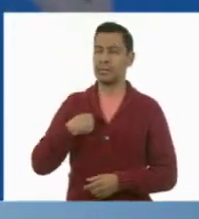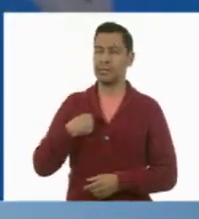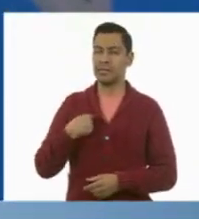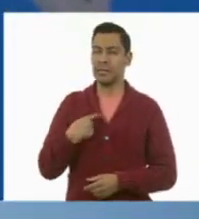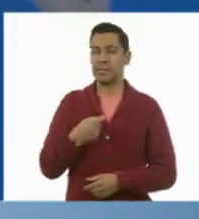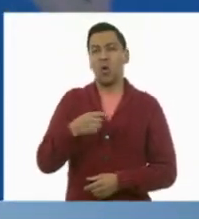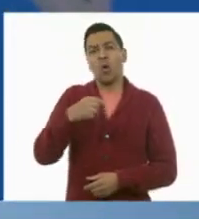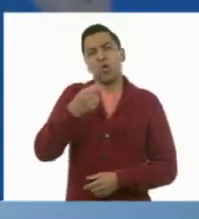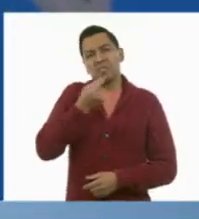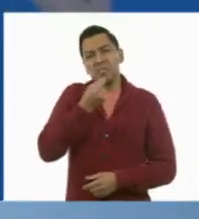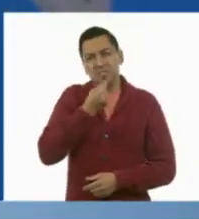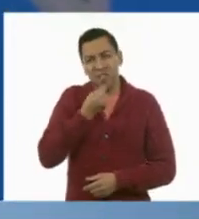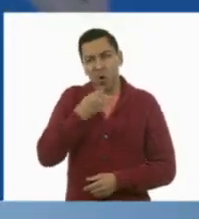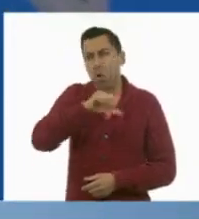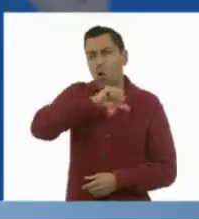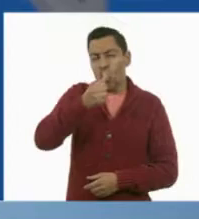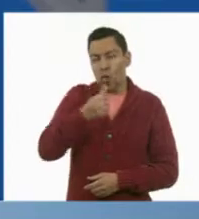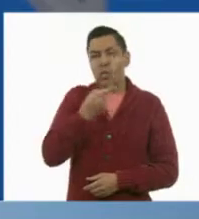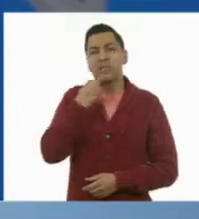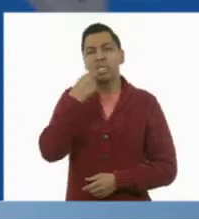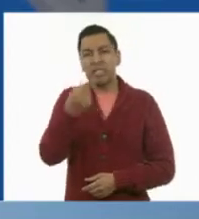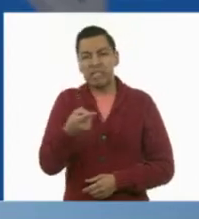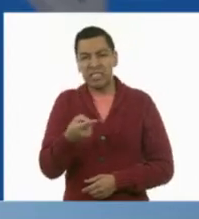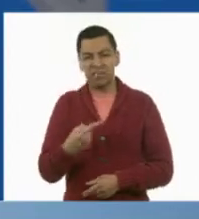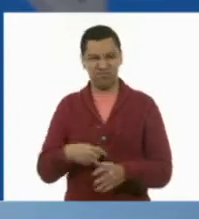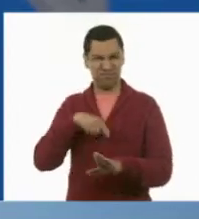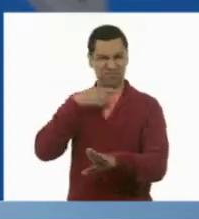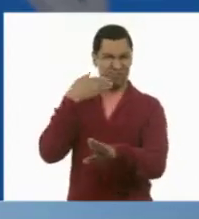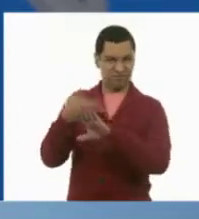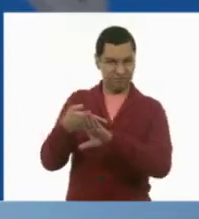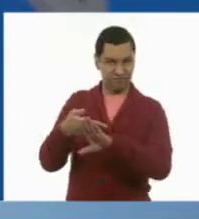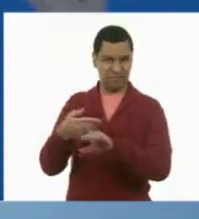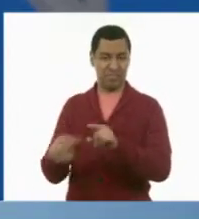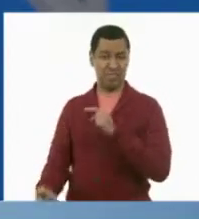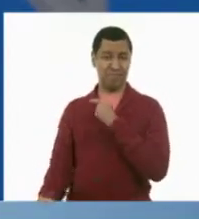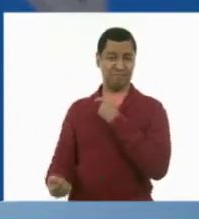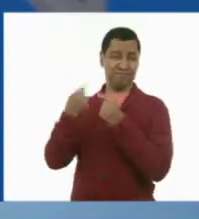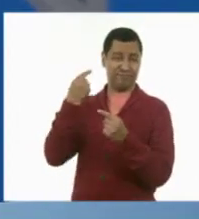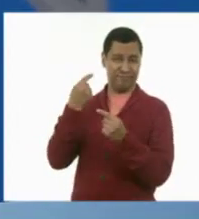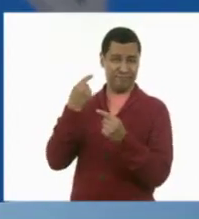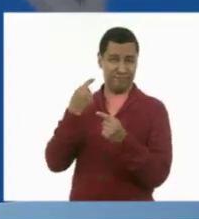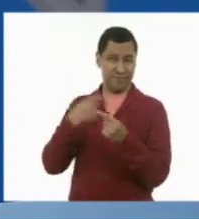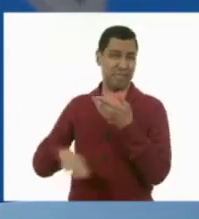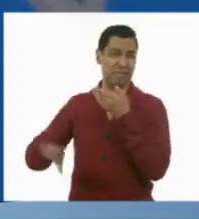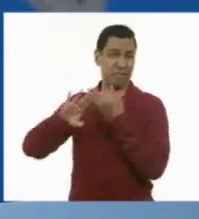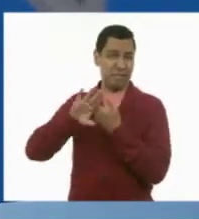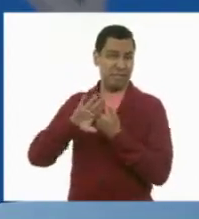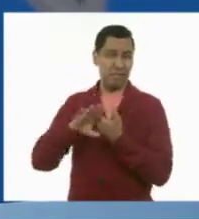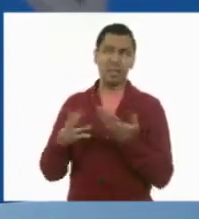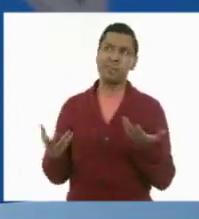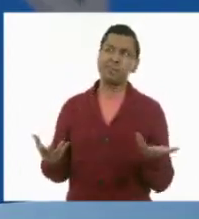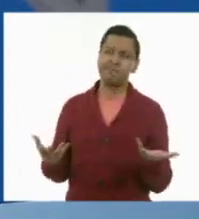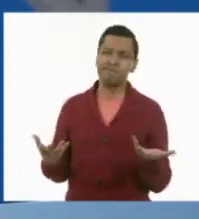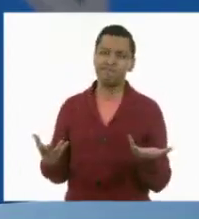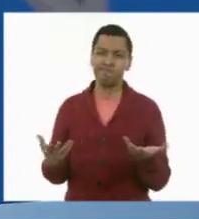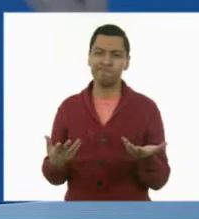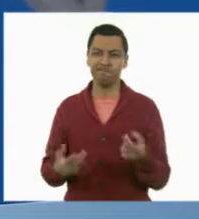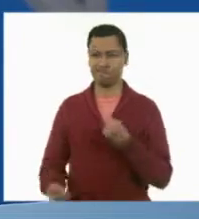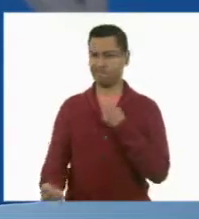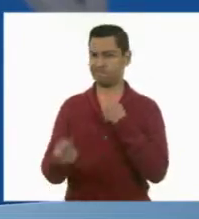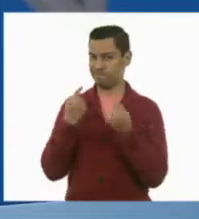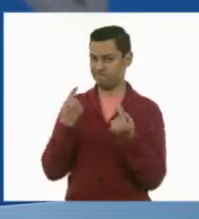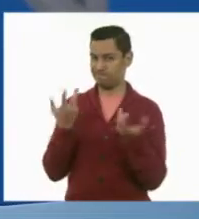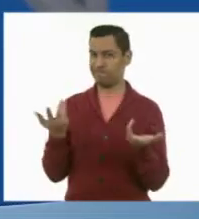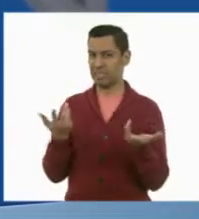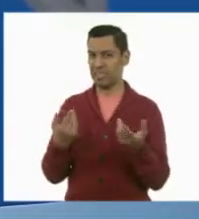ningún niño nos puede herir o agredir por no ser como ellos o